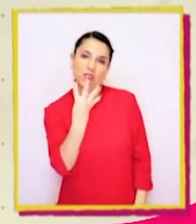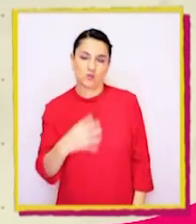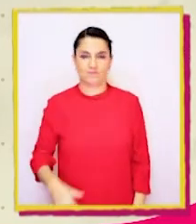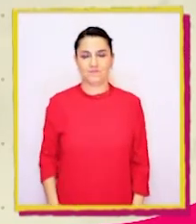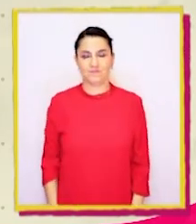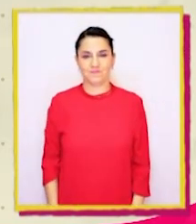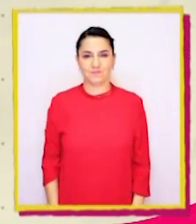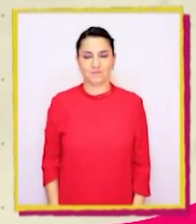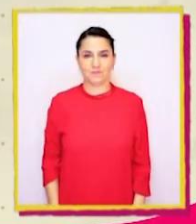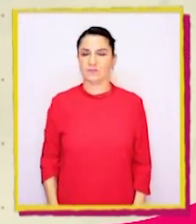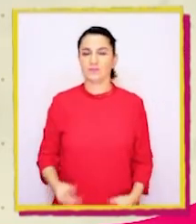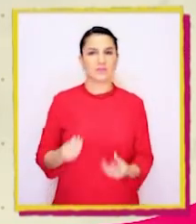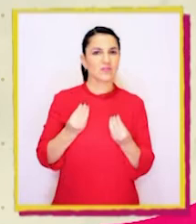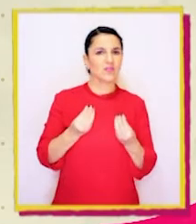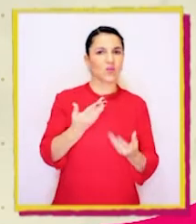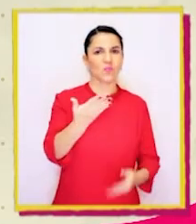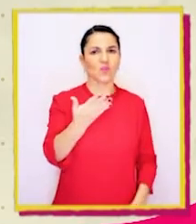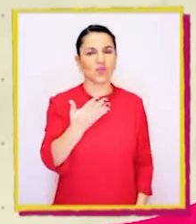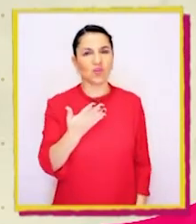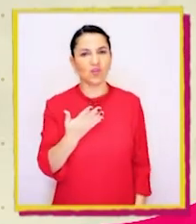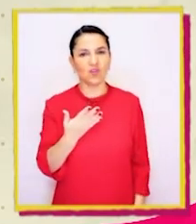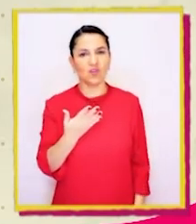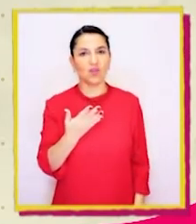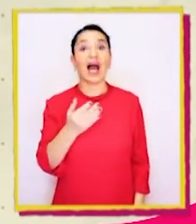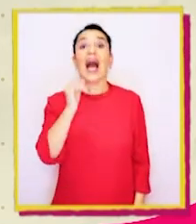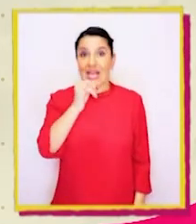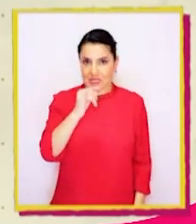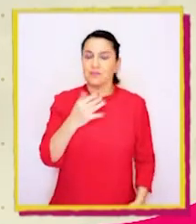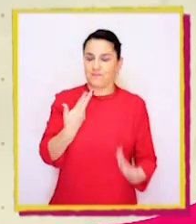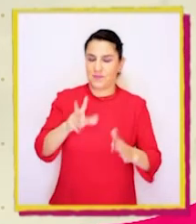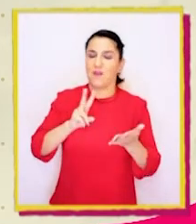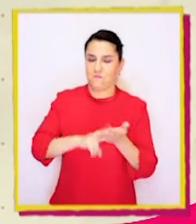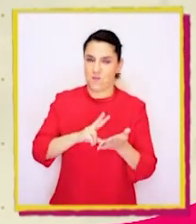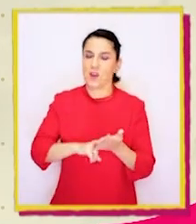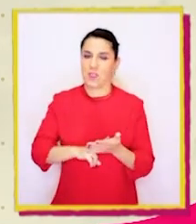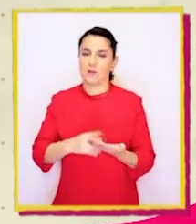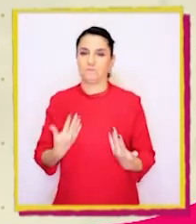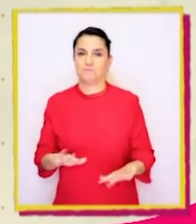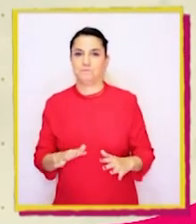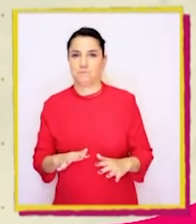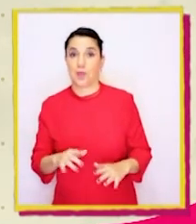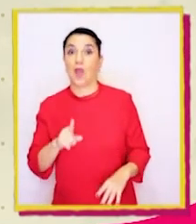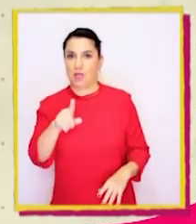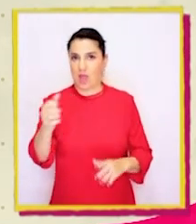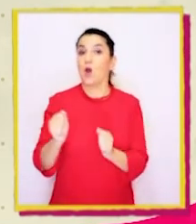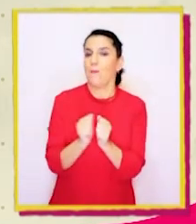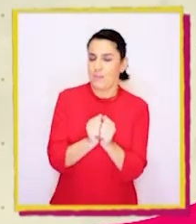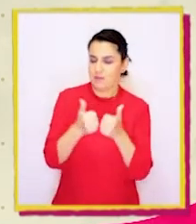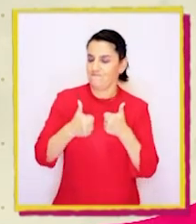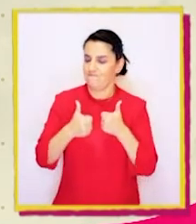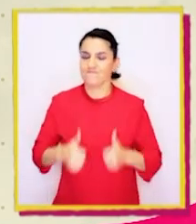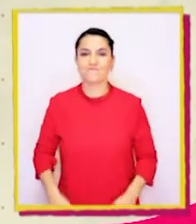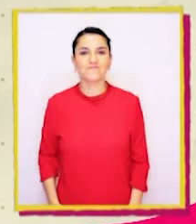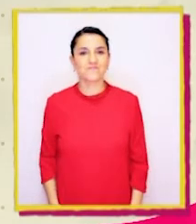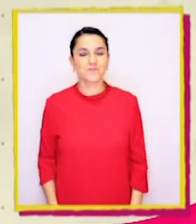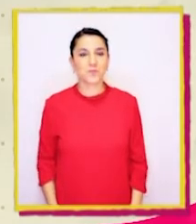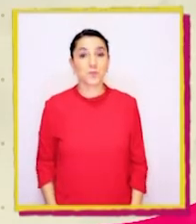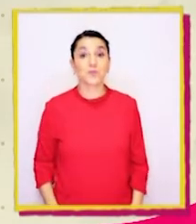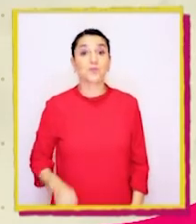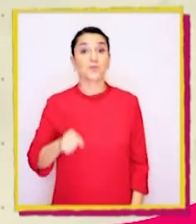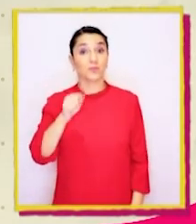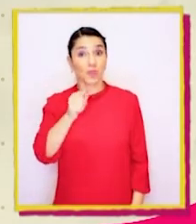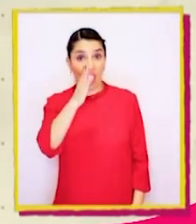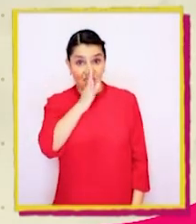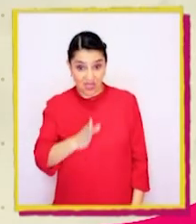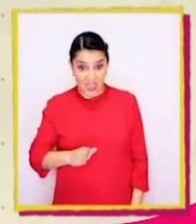cuatro. ¿Cómo? ¡Ah! ¡Toda la razón! Menos mal están aquí conmigo.